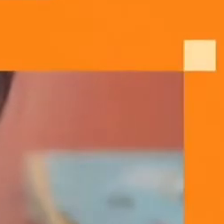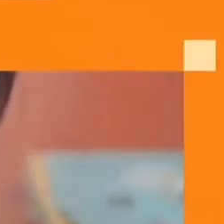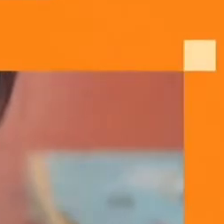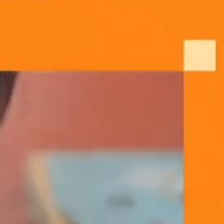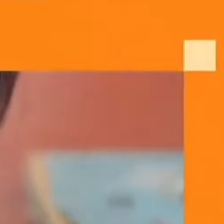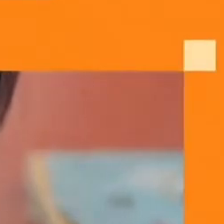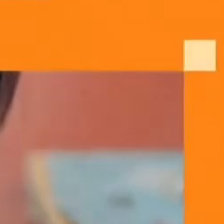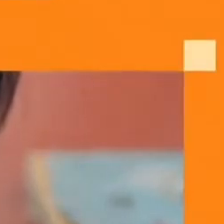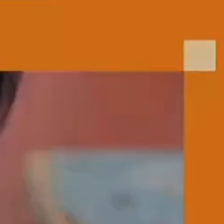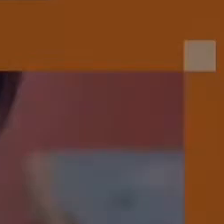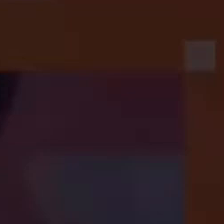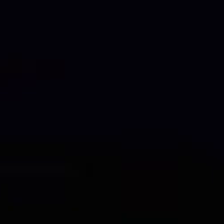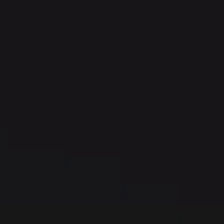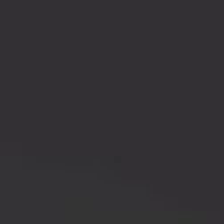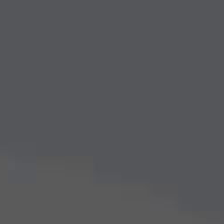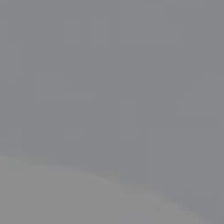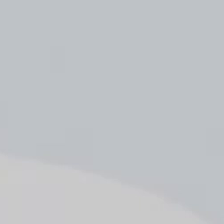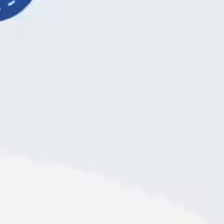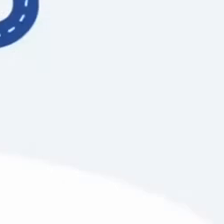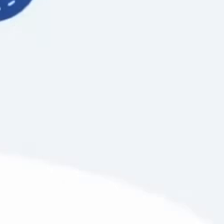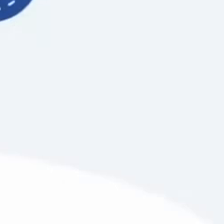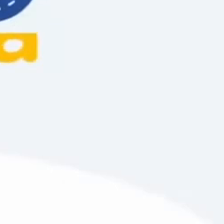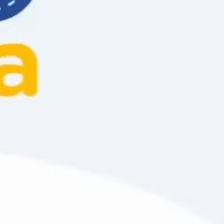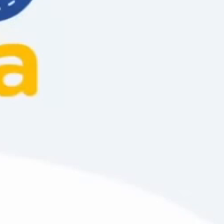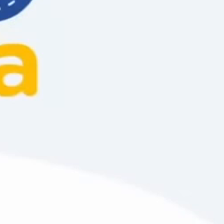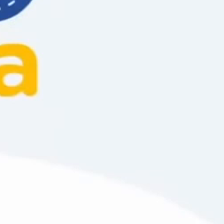secundaria.